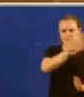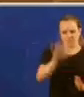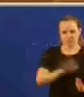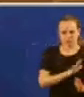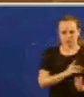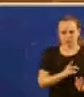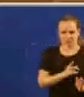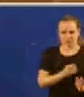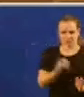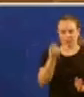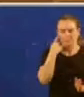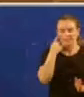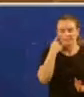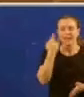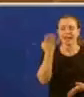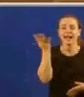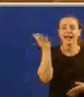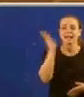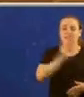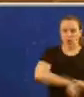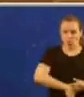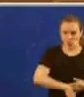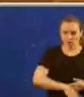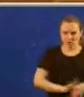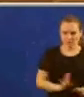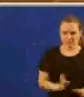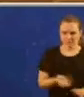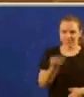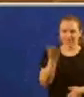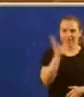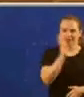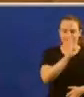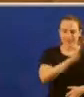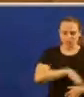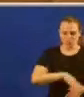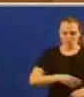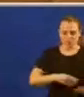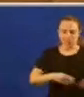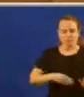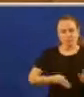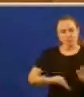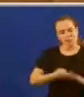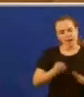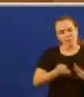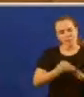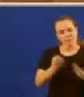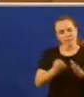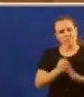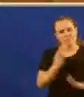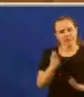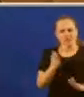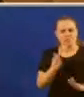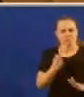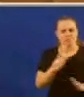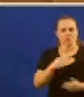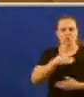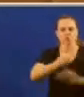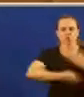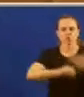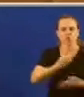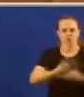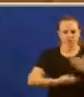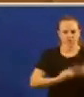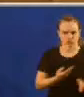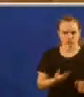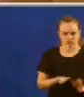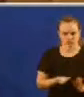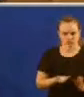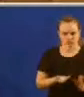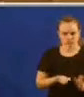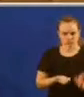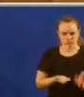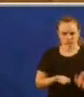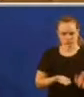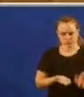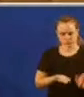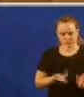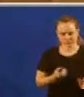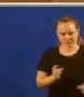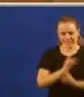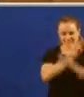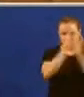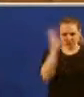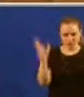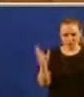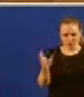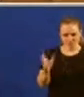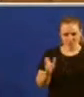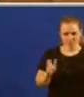Cataluña está avanzando cara a un proceso constituinte, evidente. Euskadi